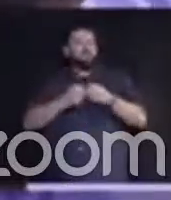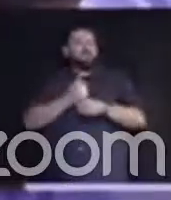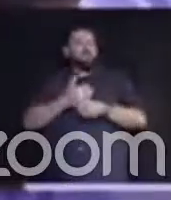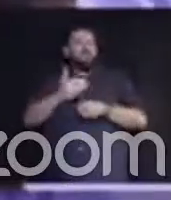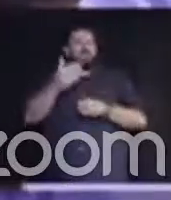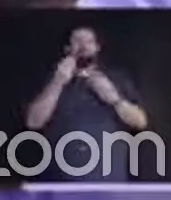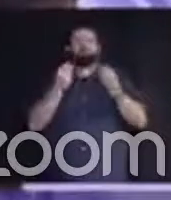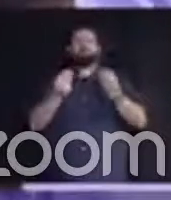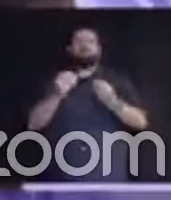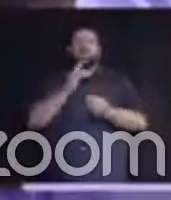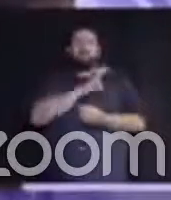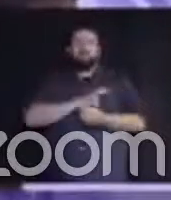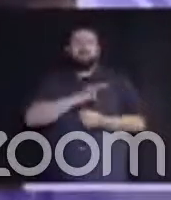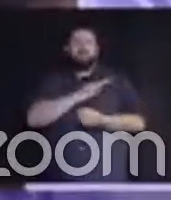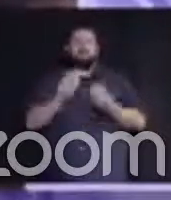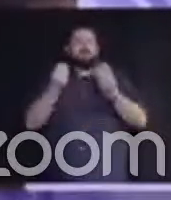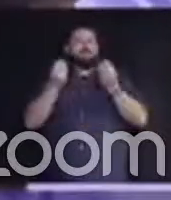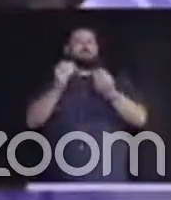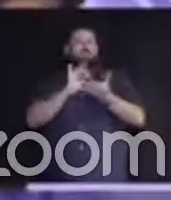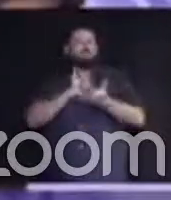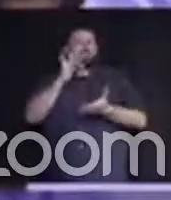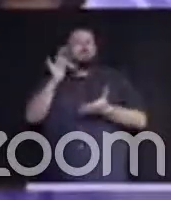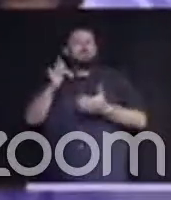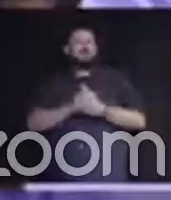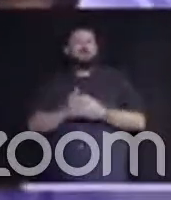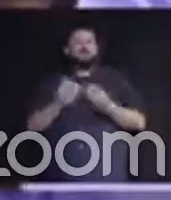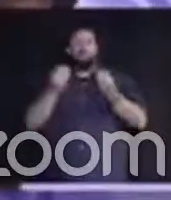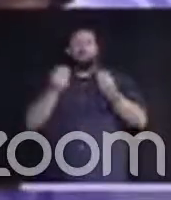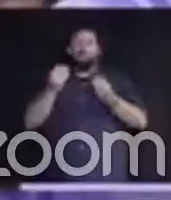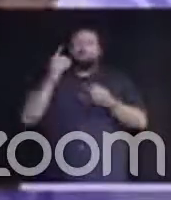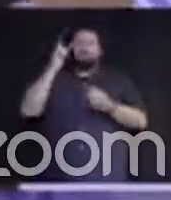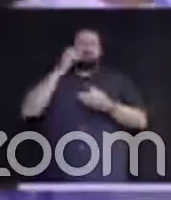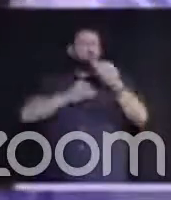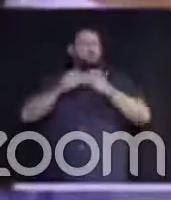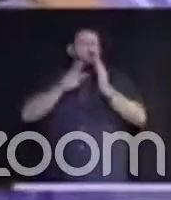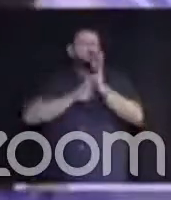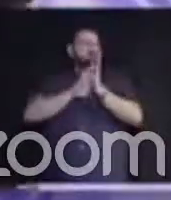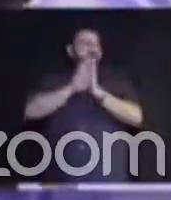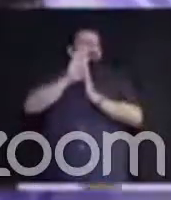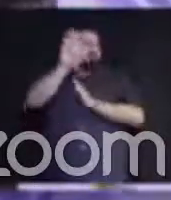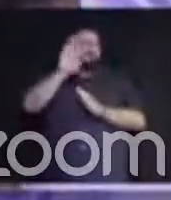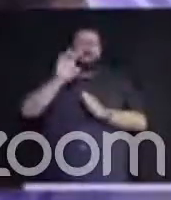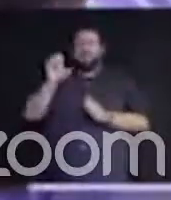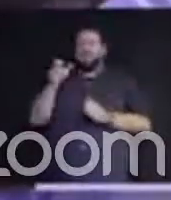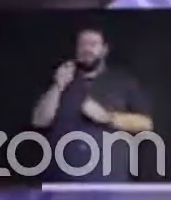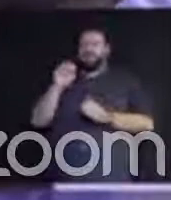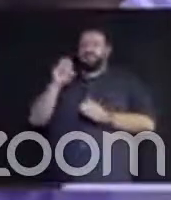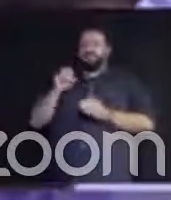Muchísimas felicidades, muchas gracias, mucho éxito.